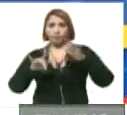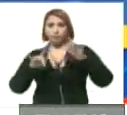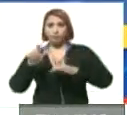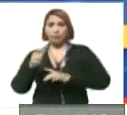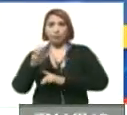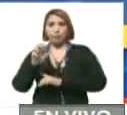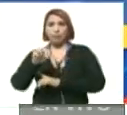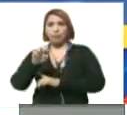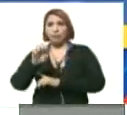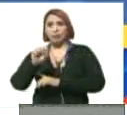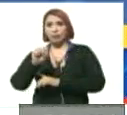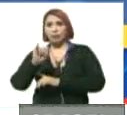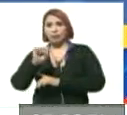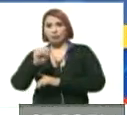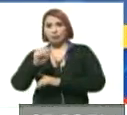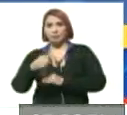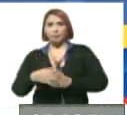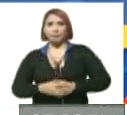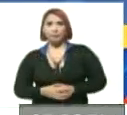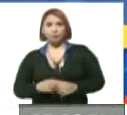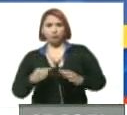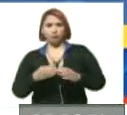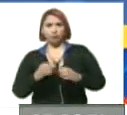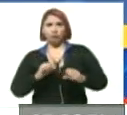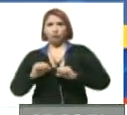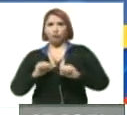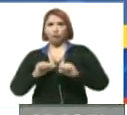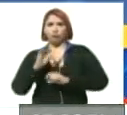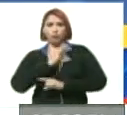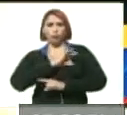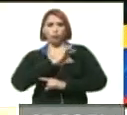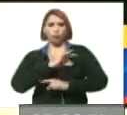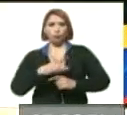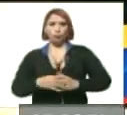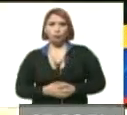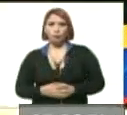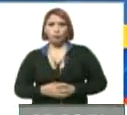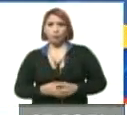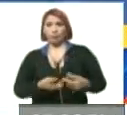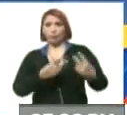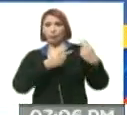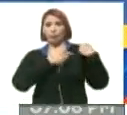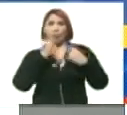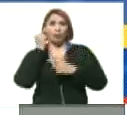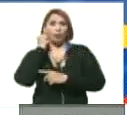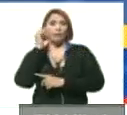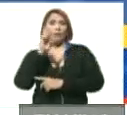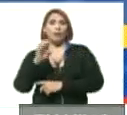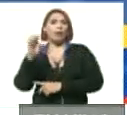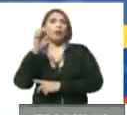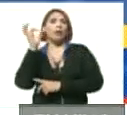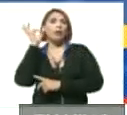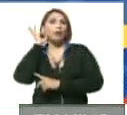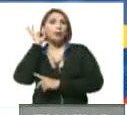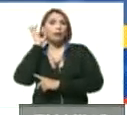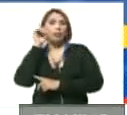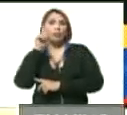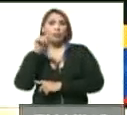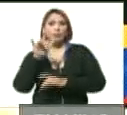Garvet. En el equipo de movimientos sociales, la jefa Erika Farías y el